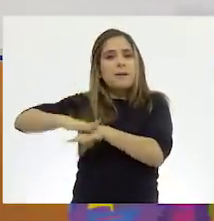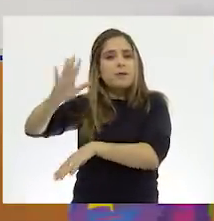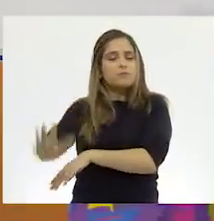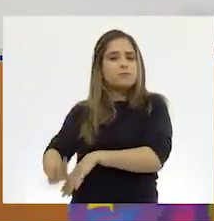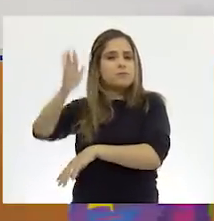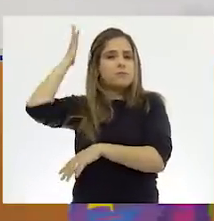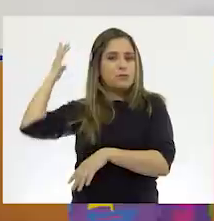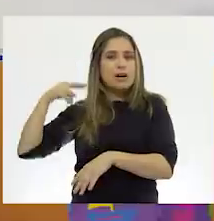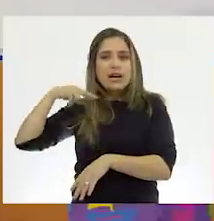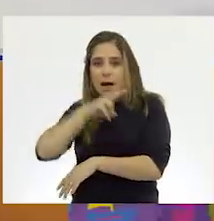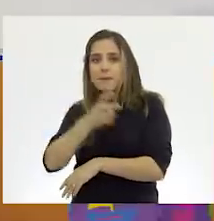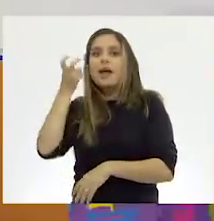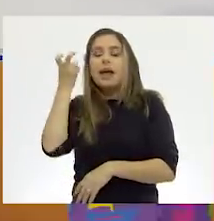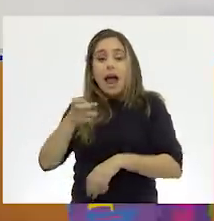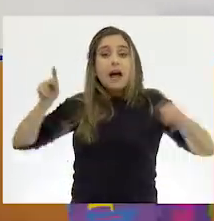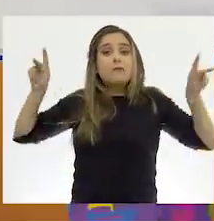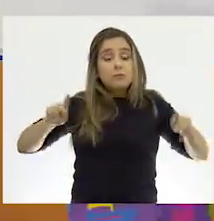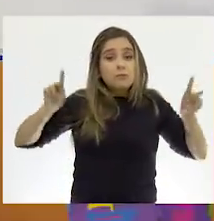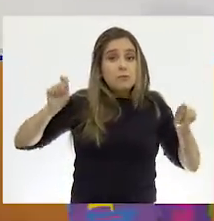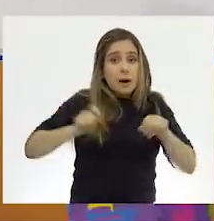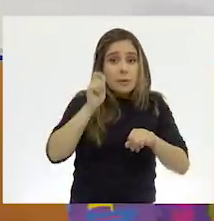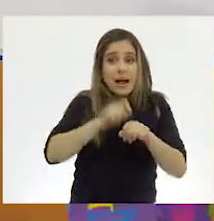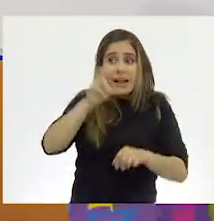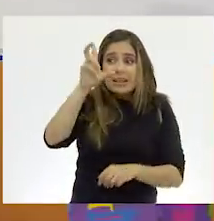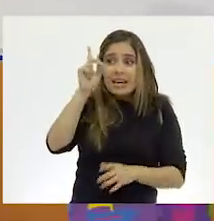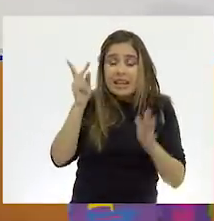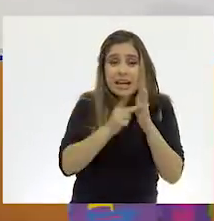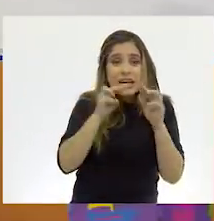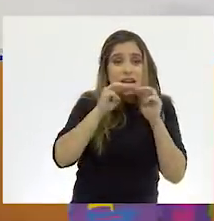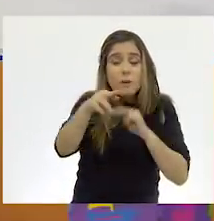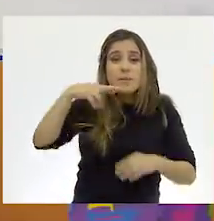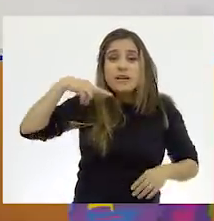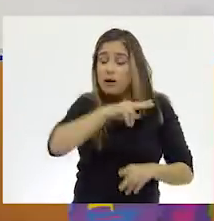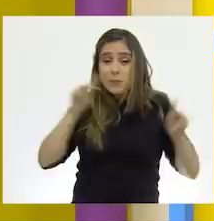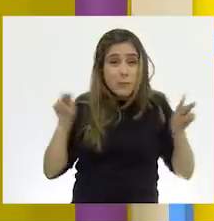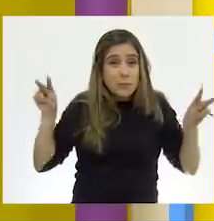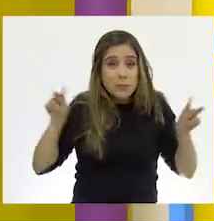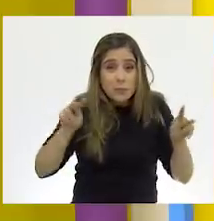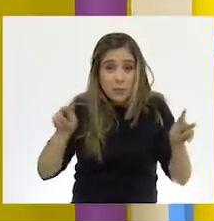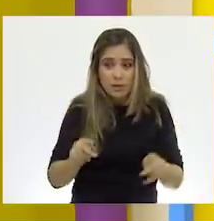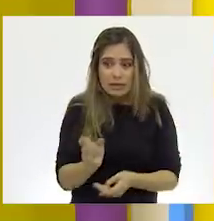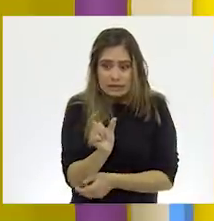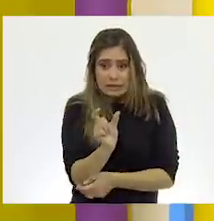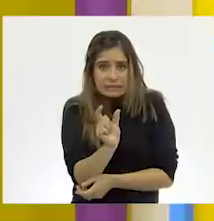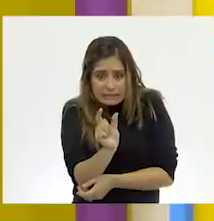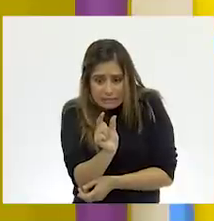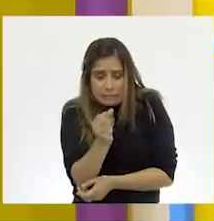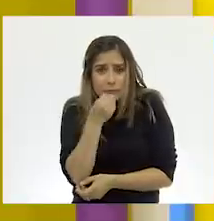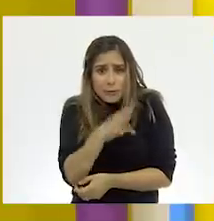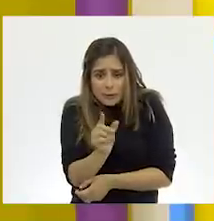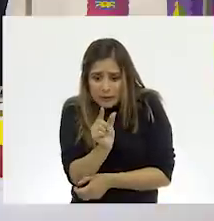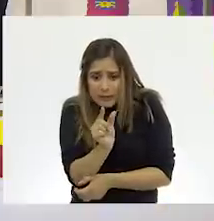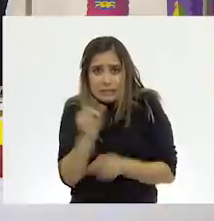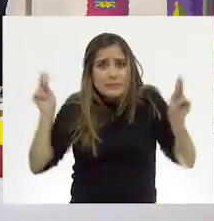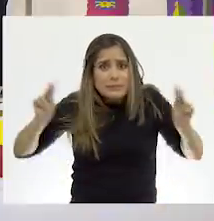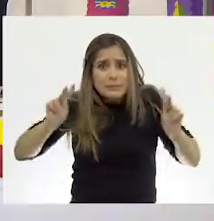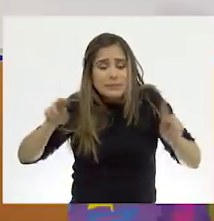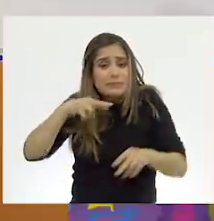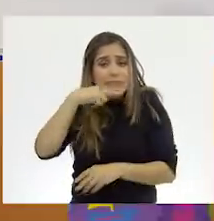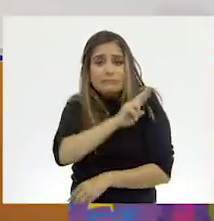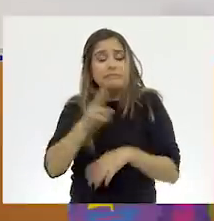pues sí. Pero ahora las abejas 30 kilómetros por hora, hoy es mucho. Para su tamañito es muy rápido, sí. Y además que